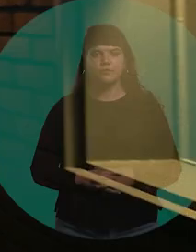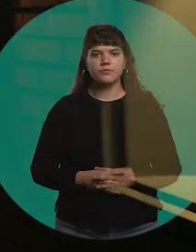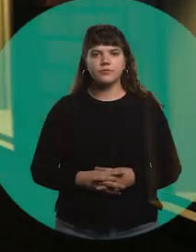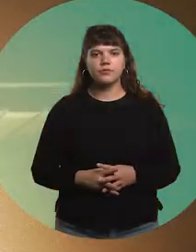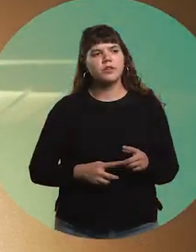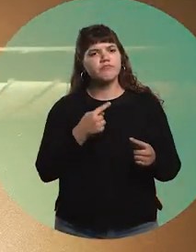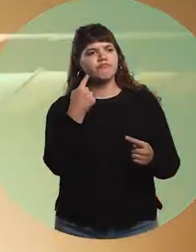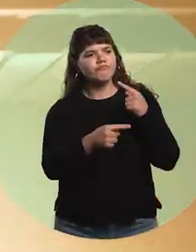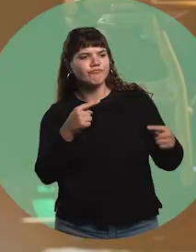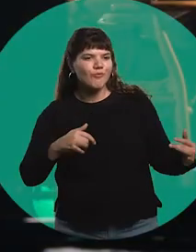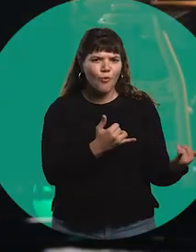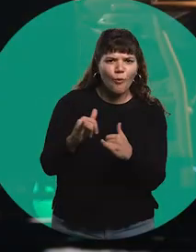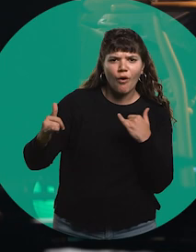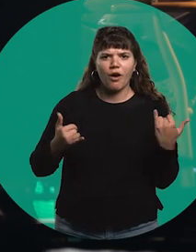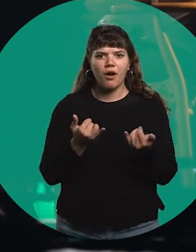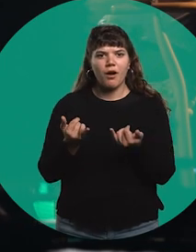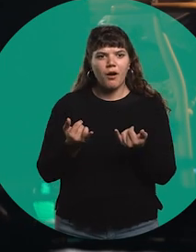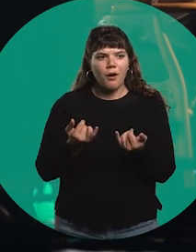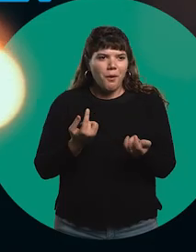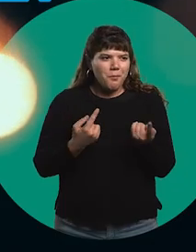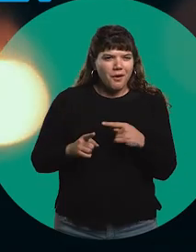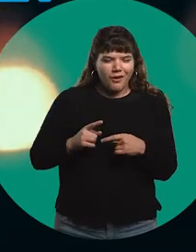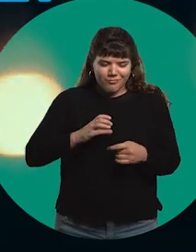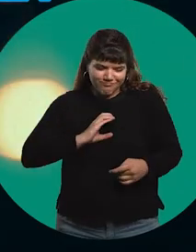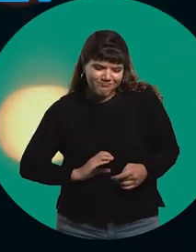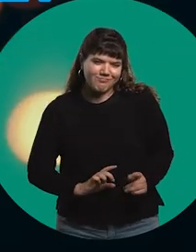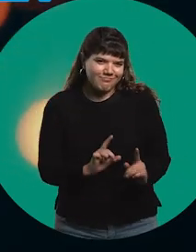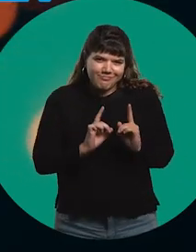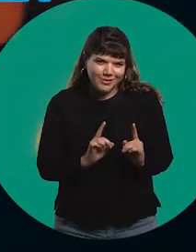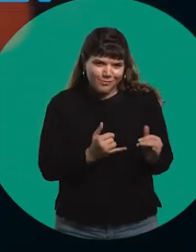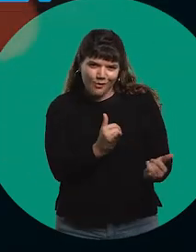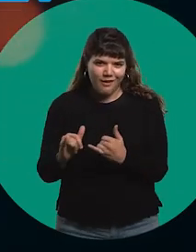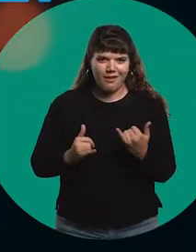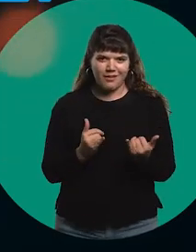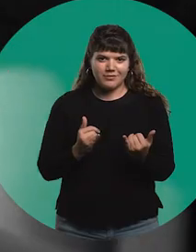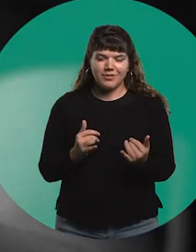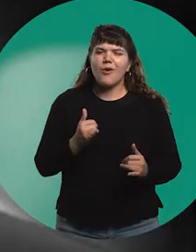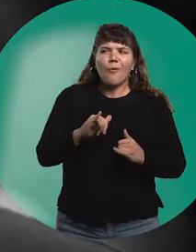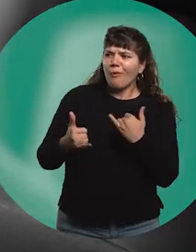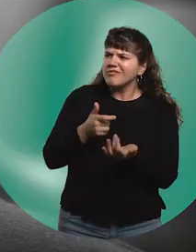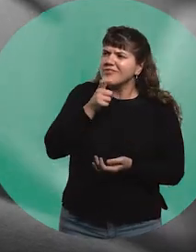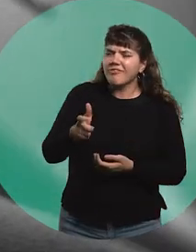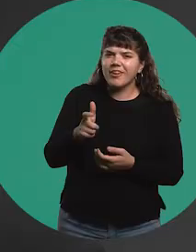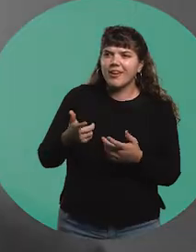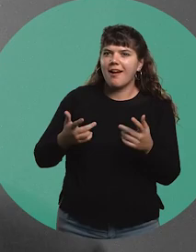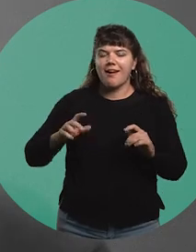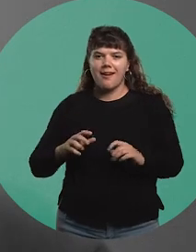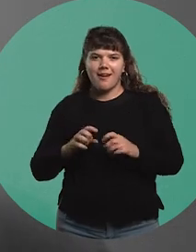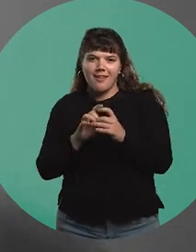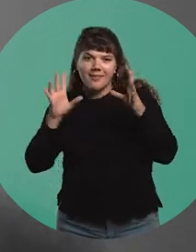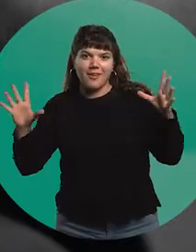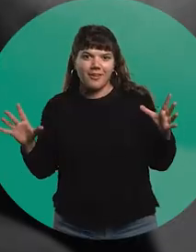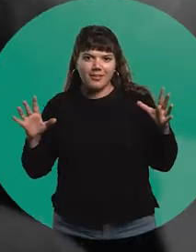Hay infinitas formas de jugar, pero la esencia del juego es la misma. El juego es libertad, el juego es transgresión,